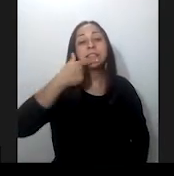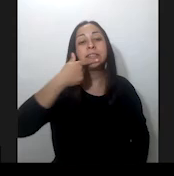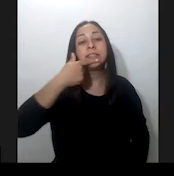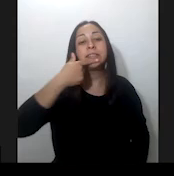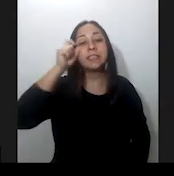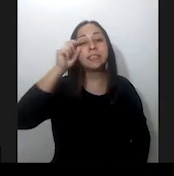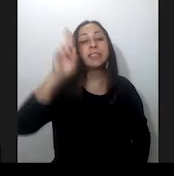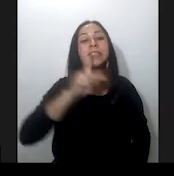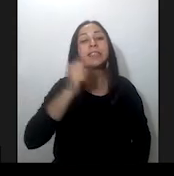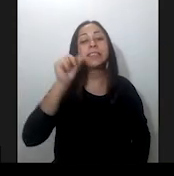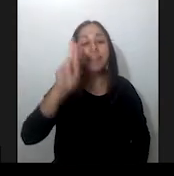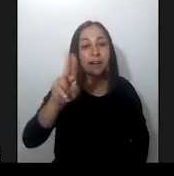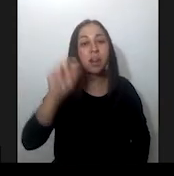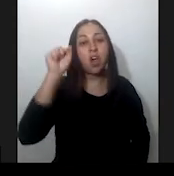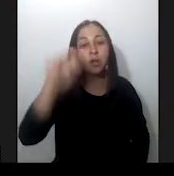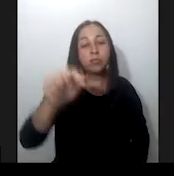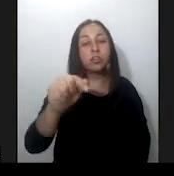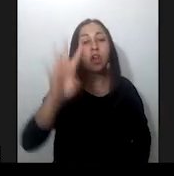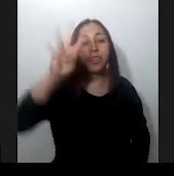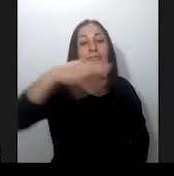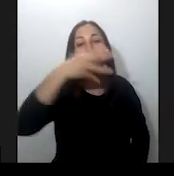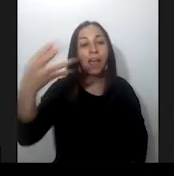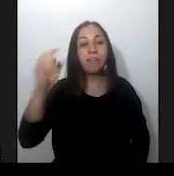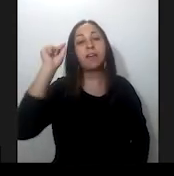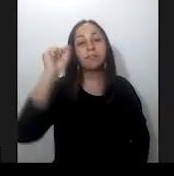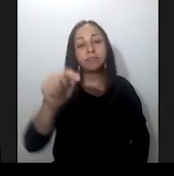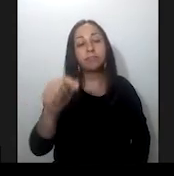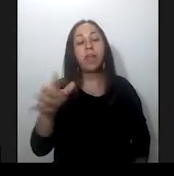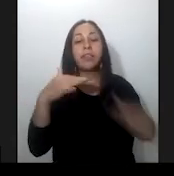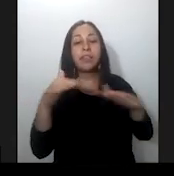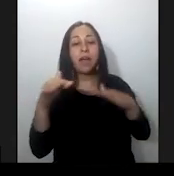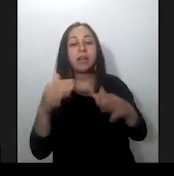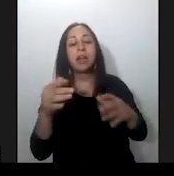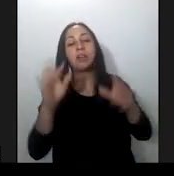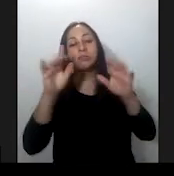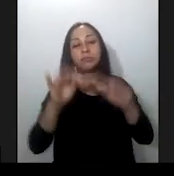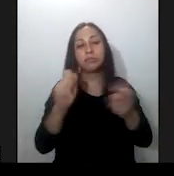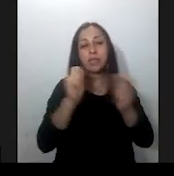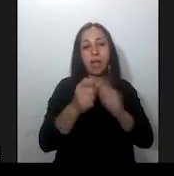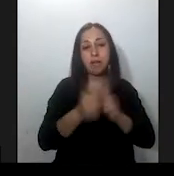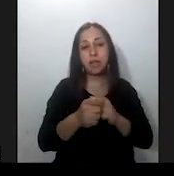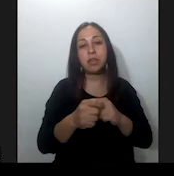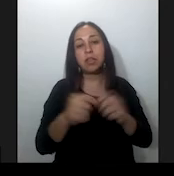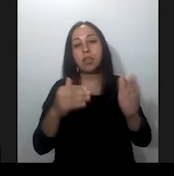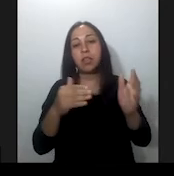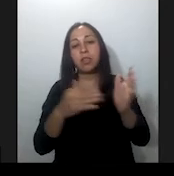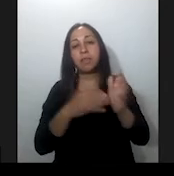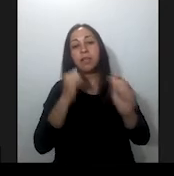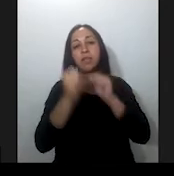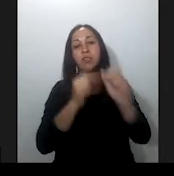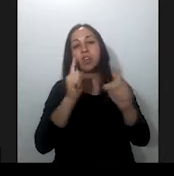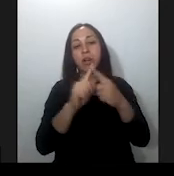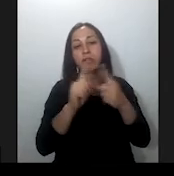la posibilidad de insertar una tabla. La tabla dinámica es como una tabla, pero que claramente el contenido es dinámico, va a